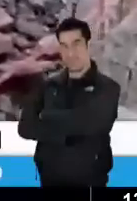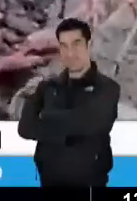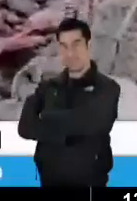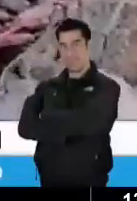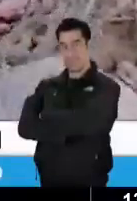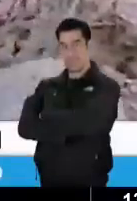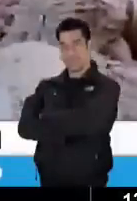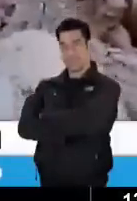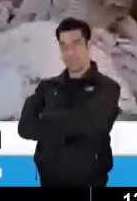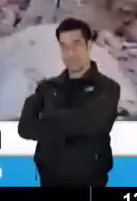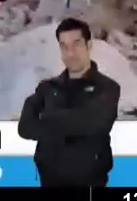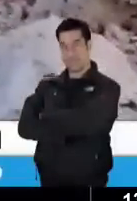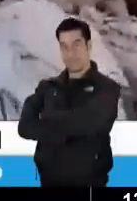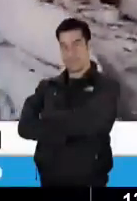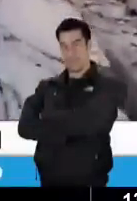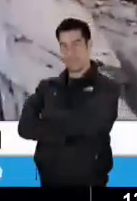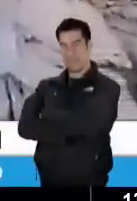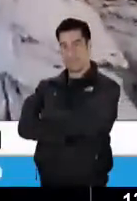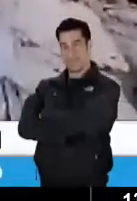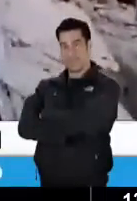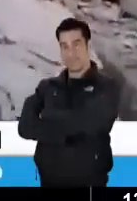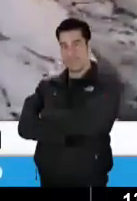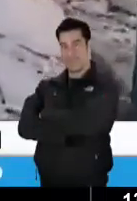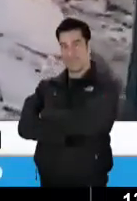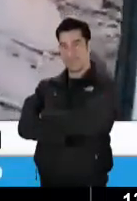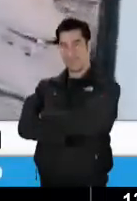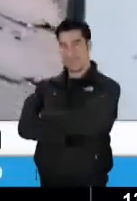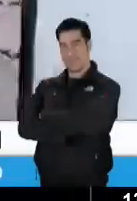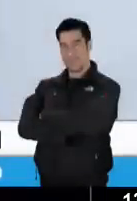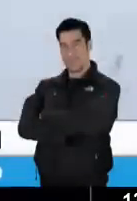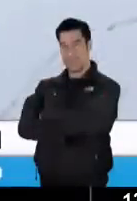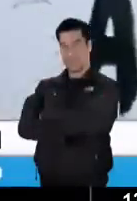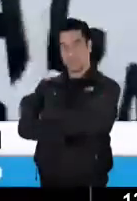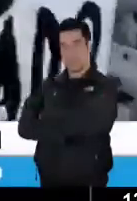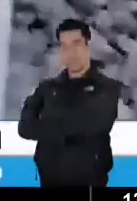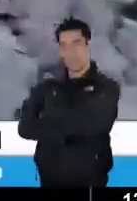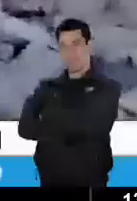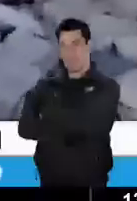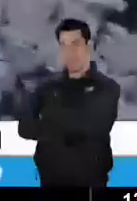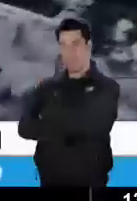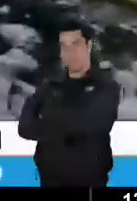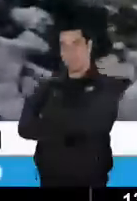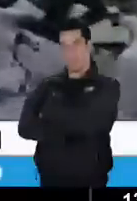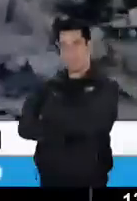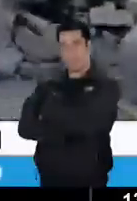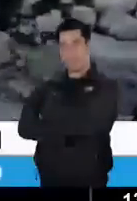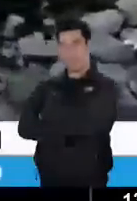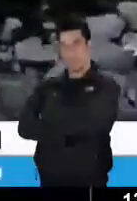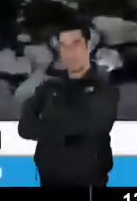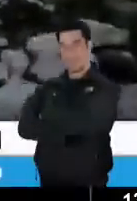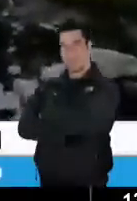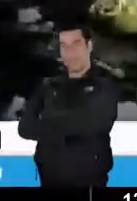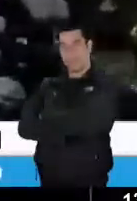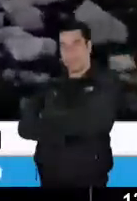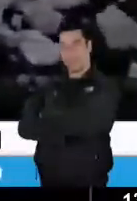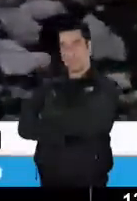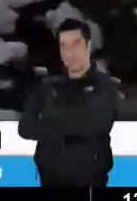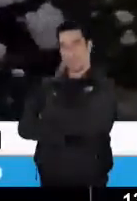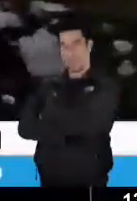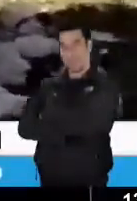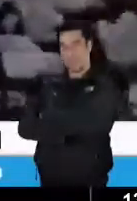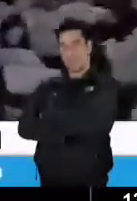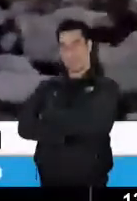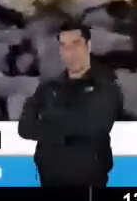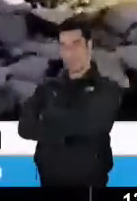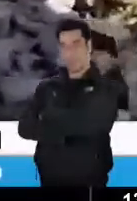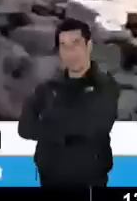algunos recursos, iban a disponer estos recursos para poder concretar la acción. No se esperaba que fuera algo tan rápido. De hecho, en la madrugada nosotros pensamos que